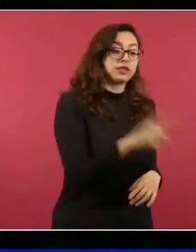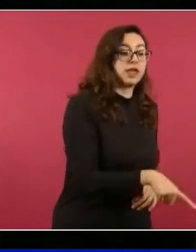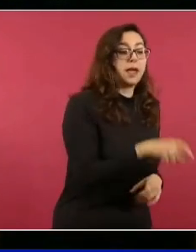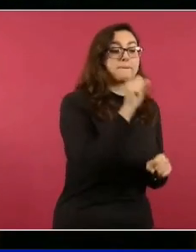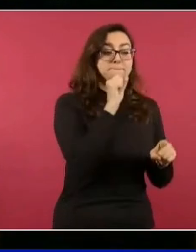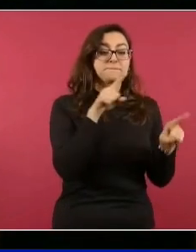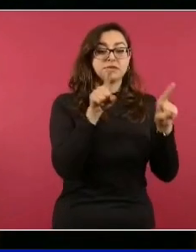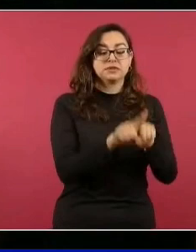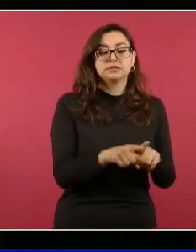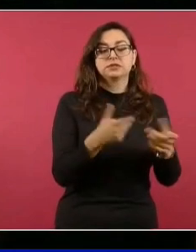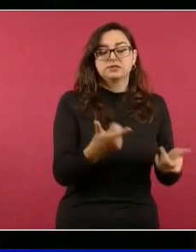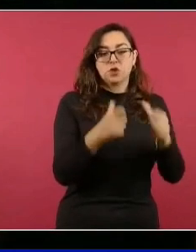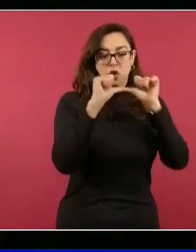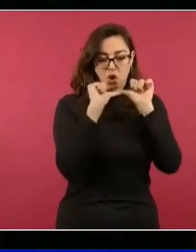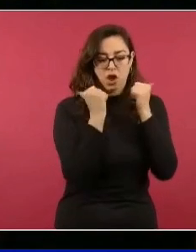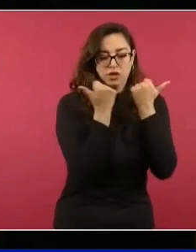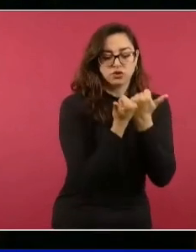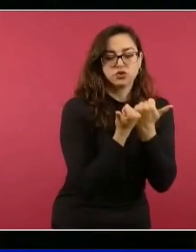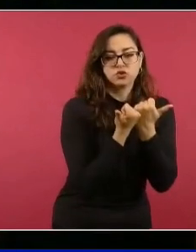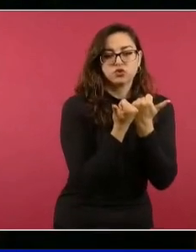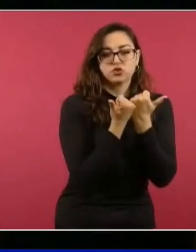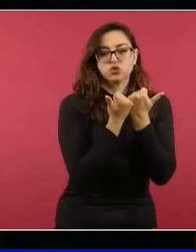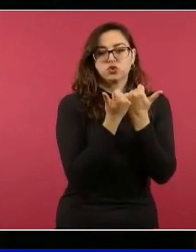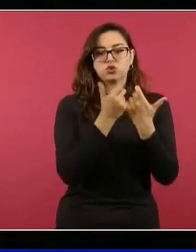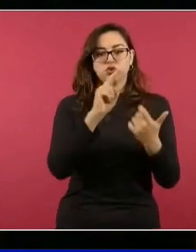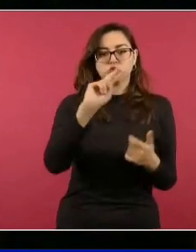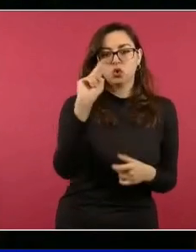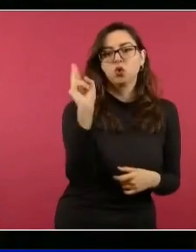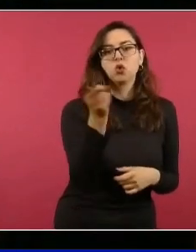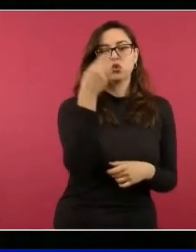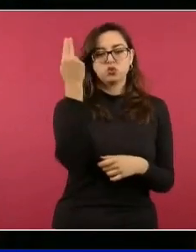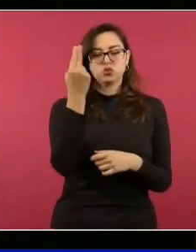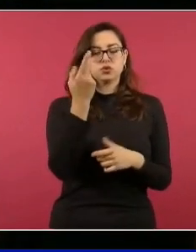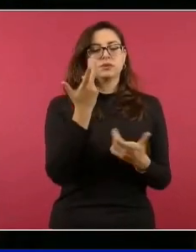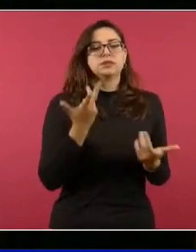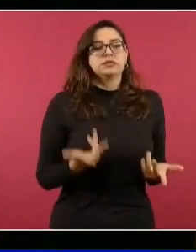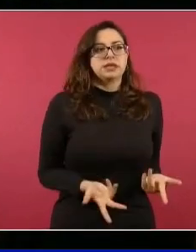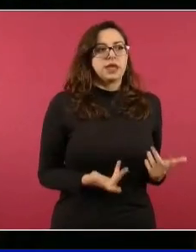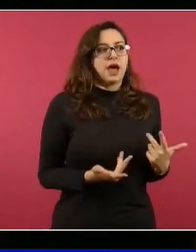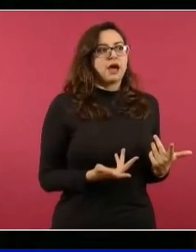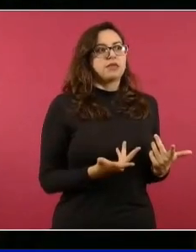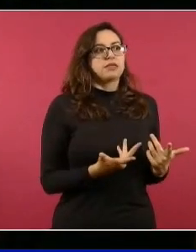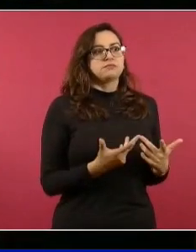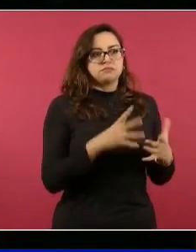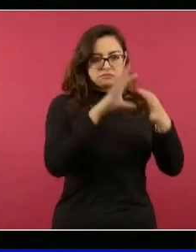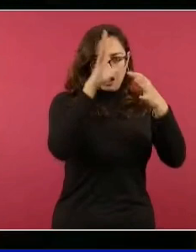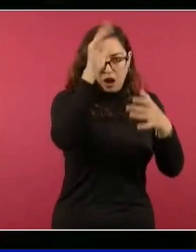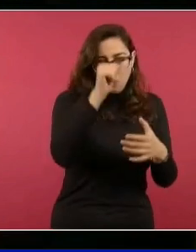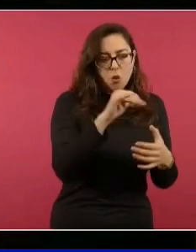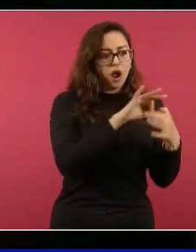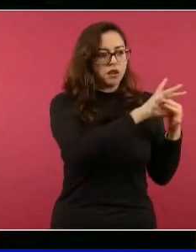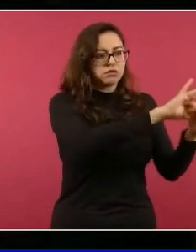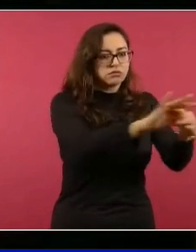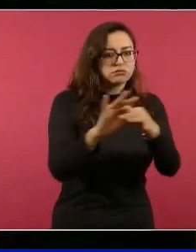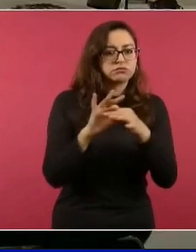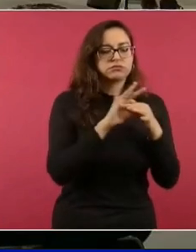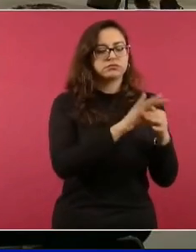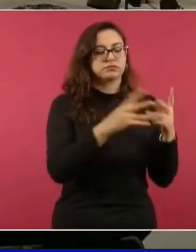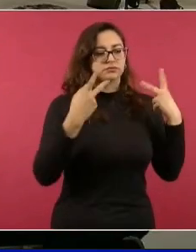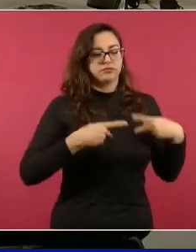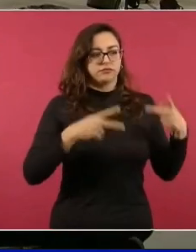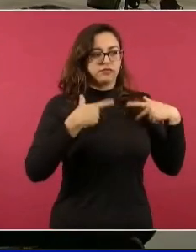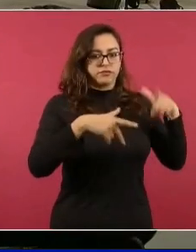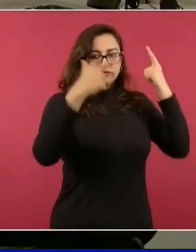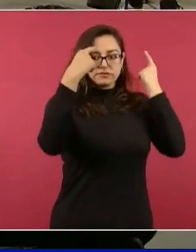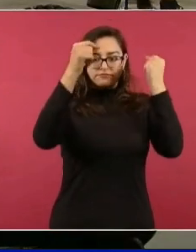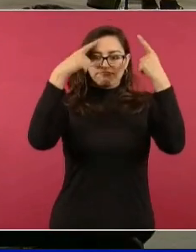la Asociación de Universidades, para que todas las personas que están egresando